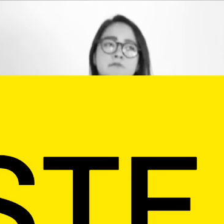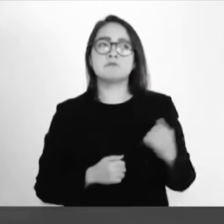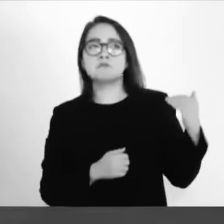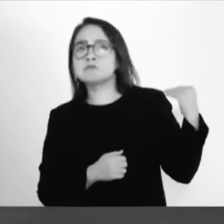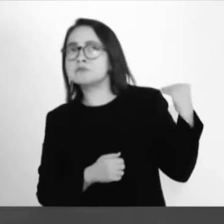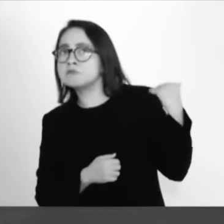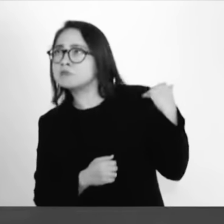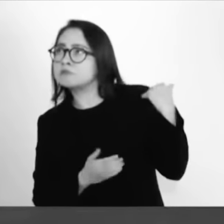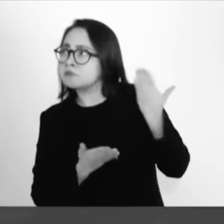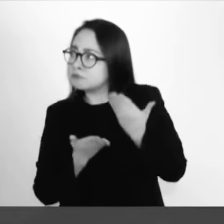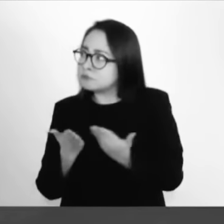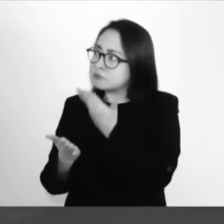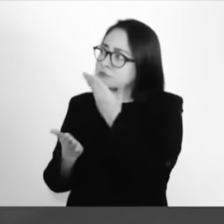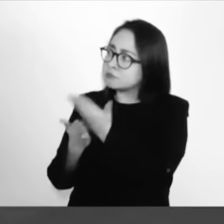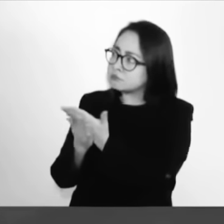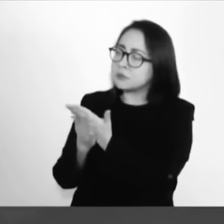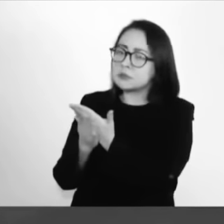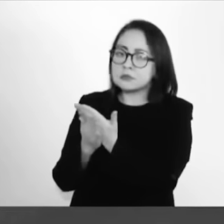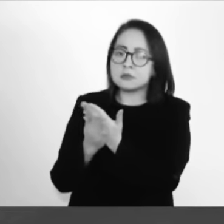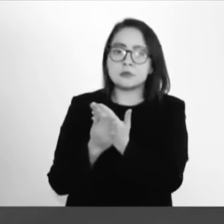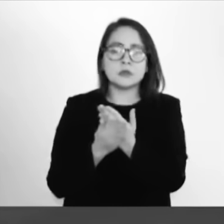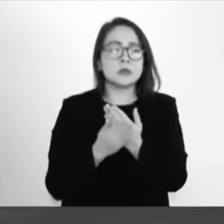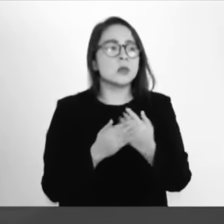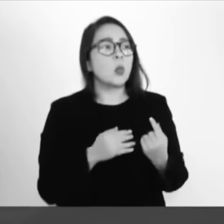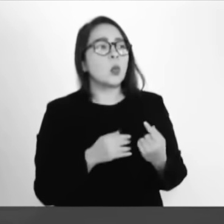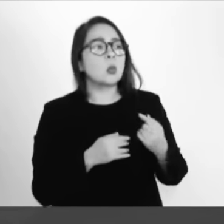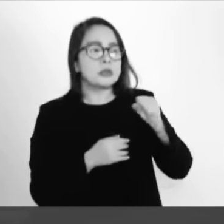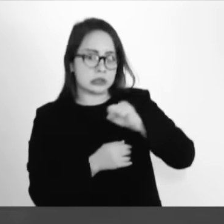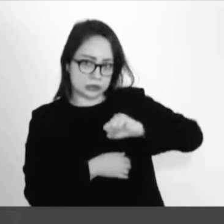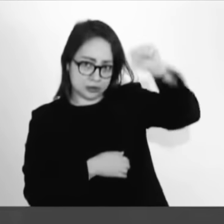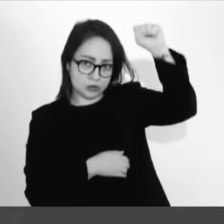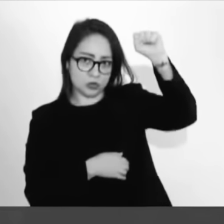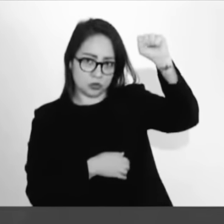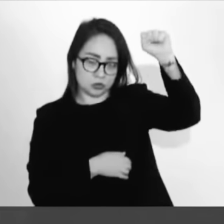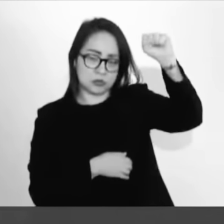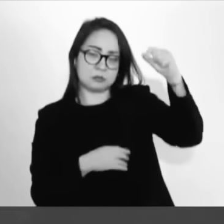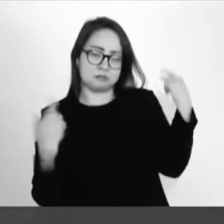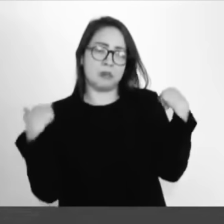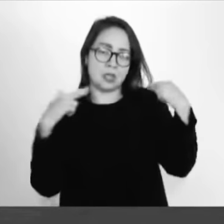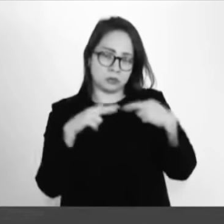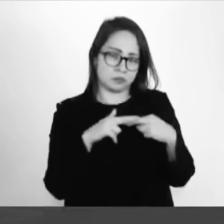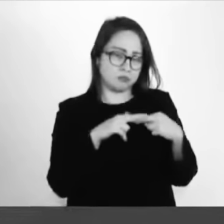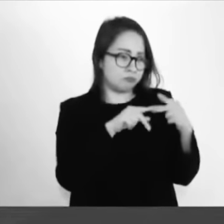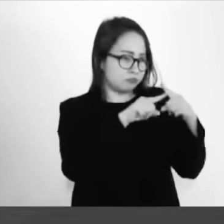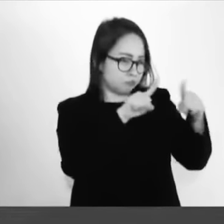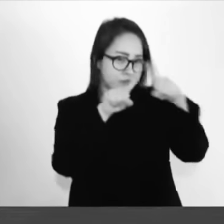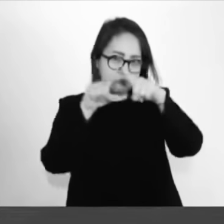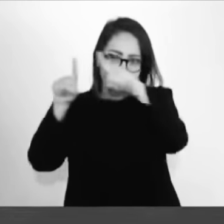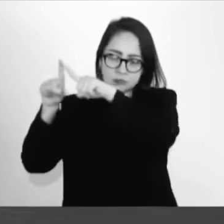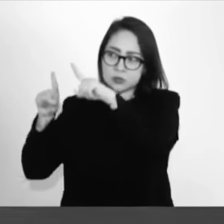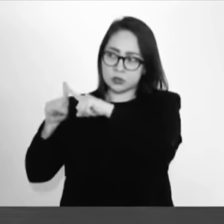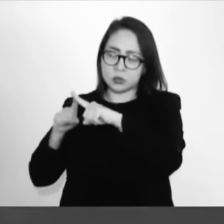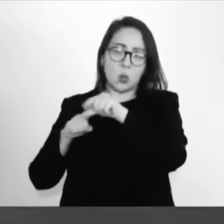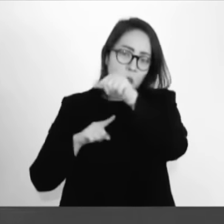Me lo plantearon del sindicato de maestros y otros trabajadores.